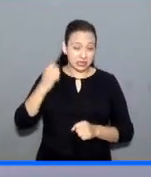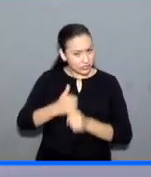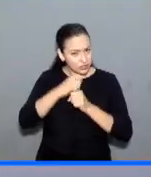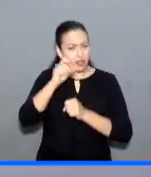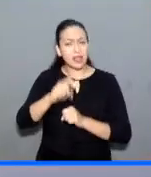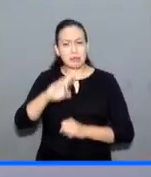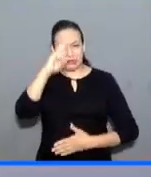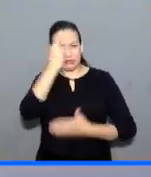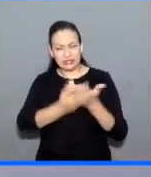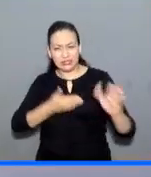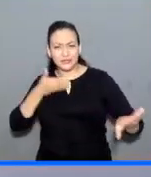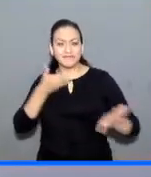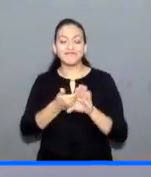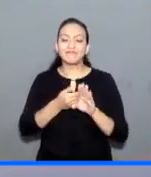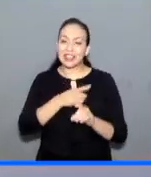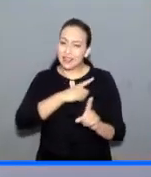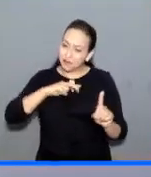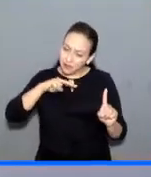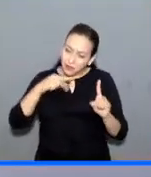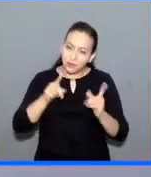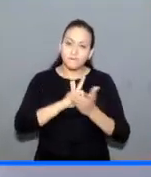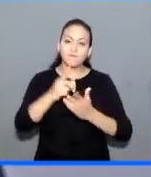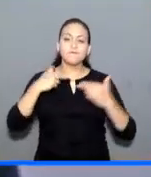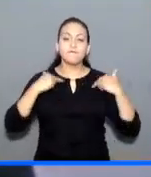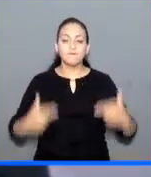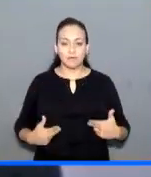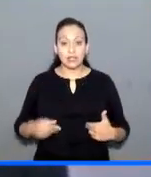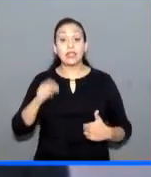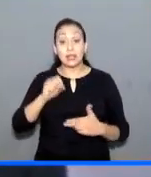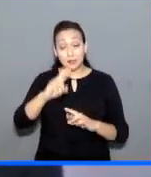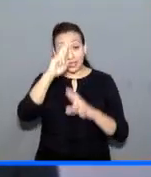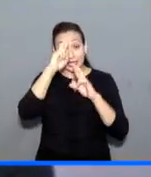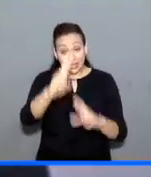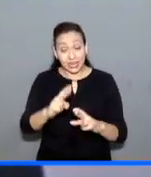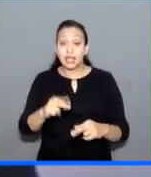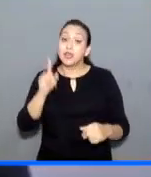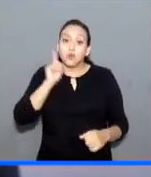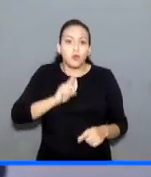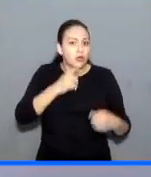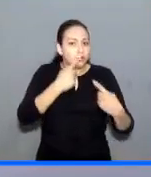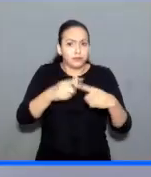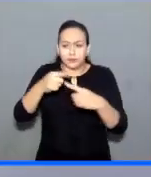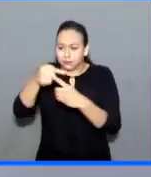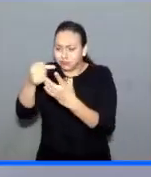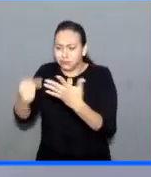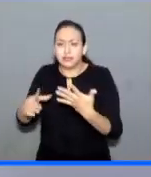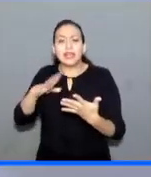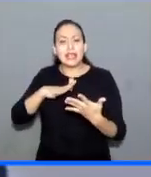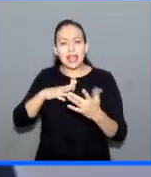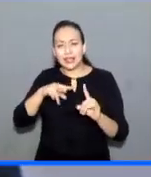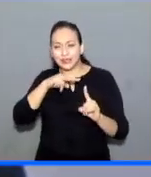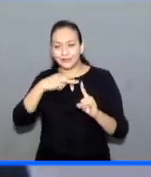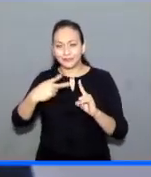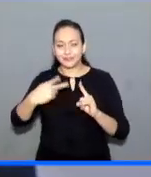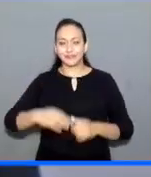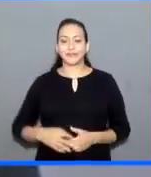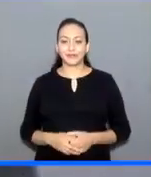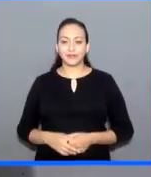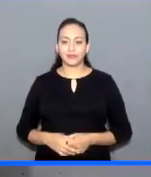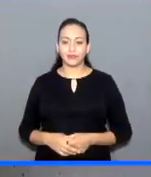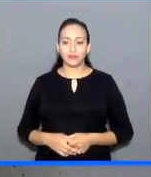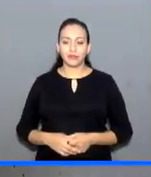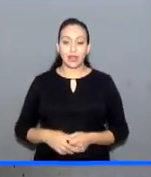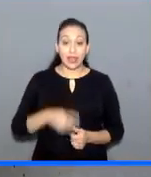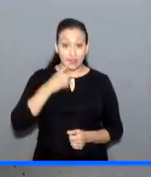derechos humanos, con una perspectiva interseccional y también con un enfoque diferencial. Reafirmó el compromiso institucional